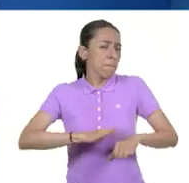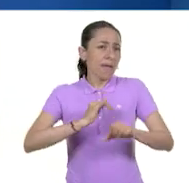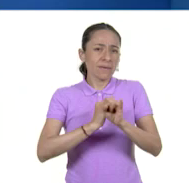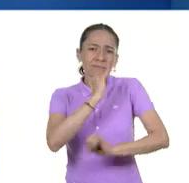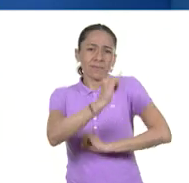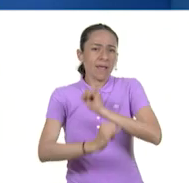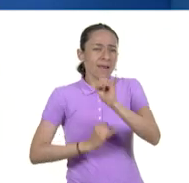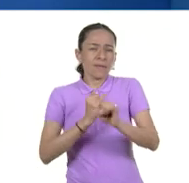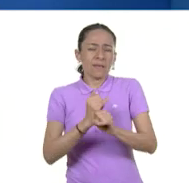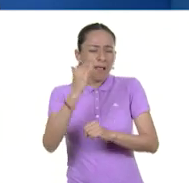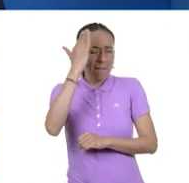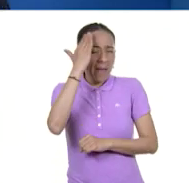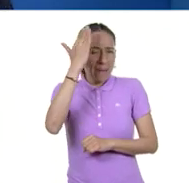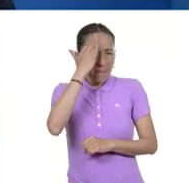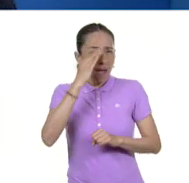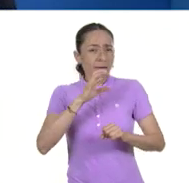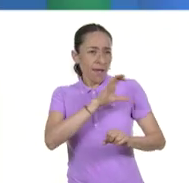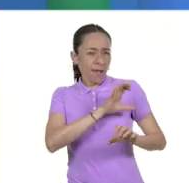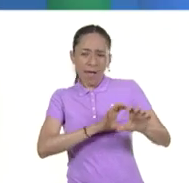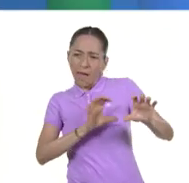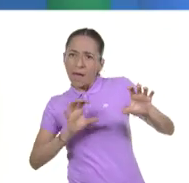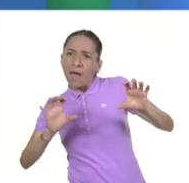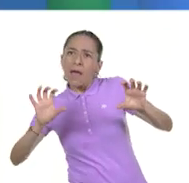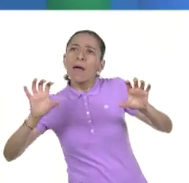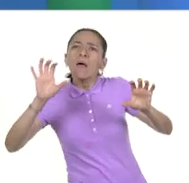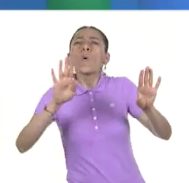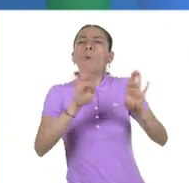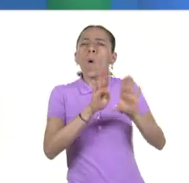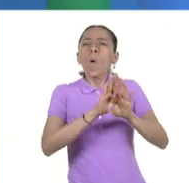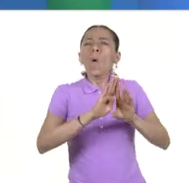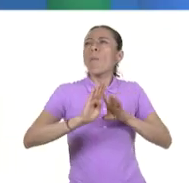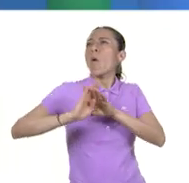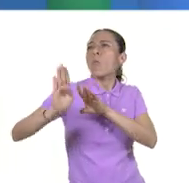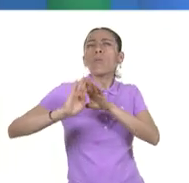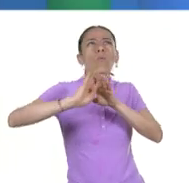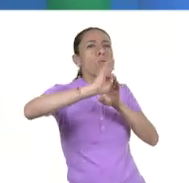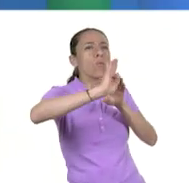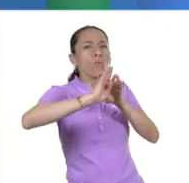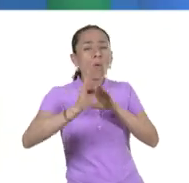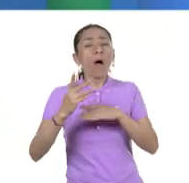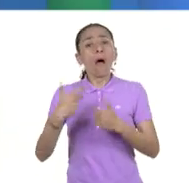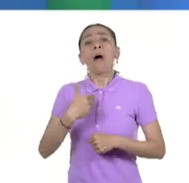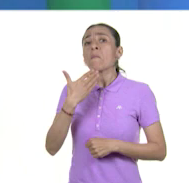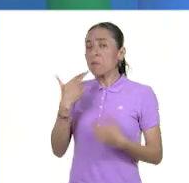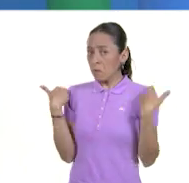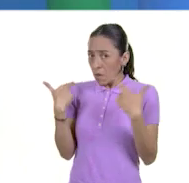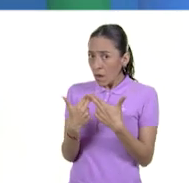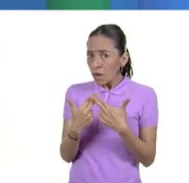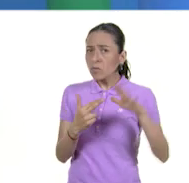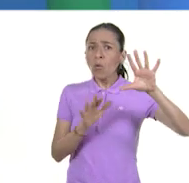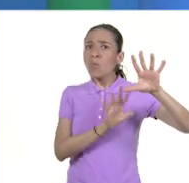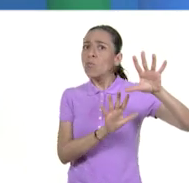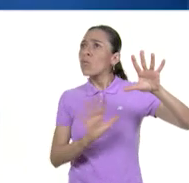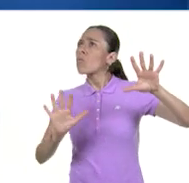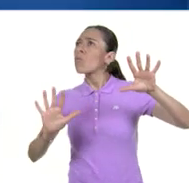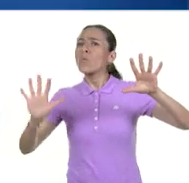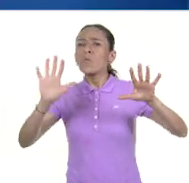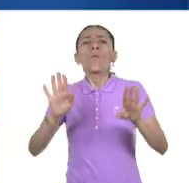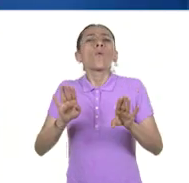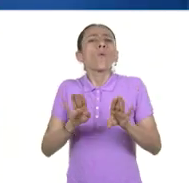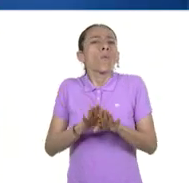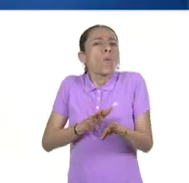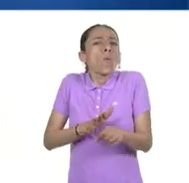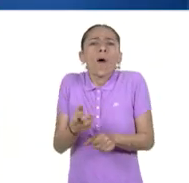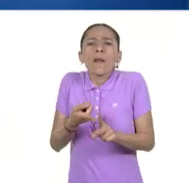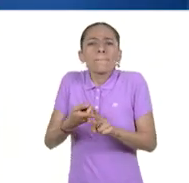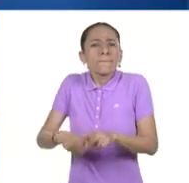internacionales de cada continente. Muy bien, maestro. ¿Por cuál continente vamos a comenzar? Mira,